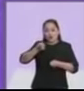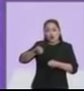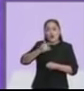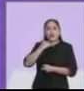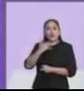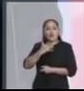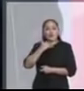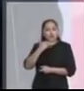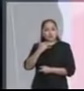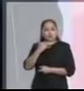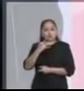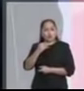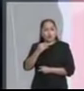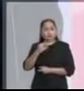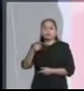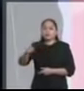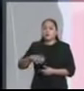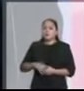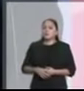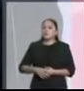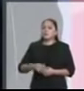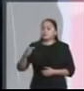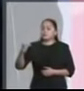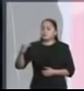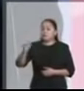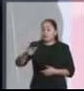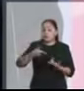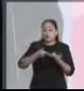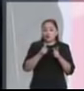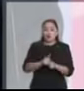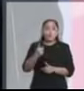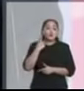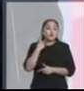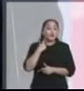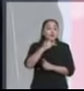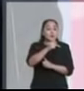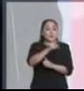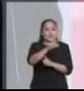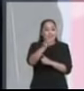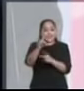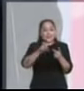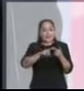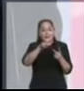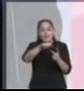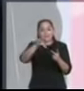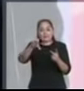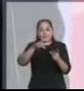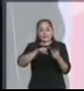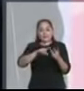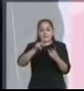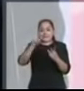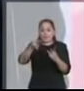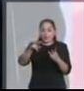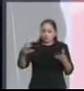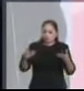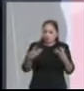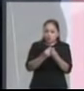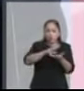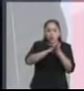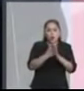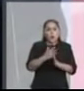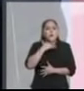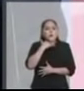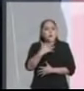partidos que lo postulan, el Frente, que postulan el PRD, PAN, Movimiento Ciudadano, han sido parte de la